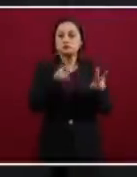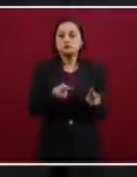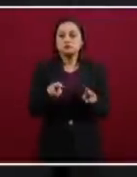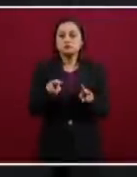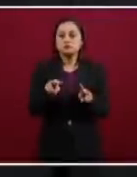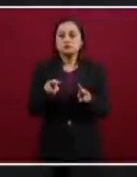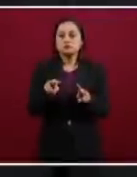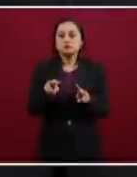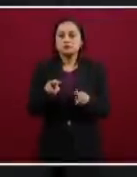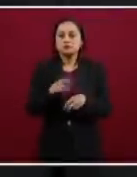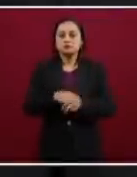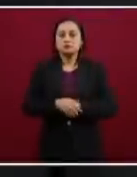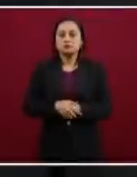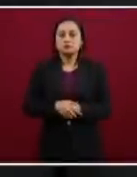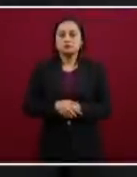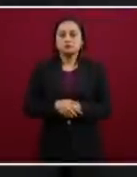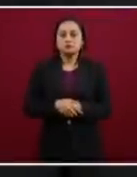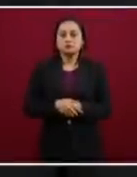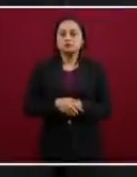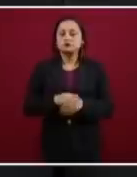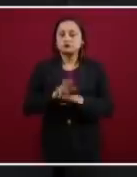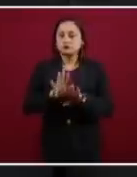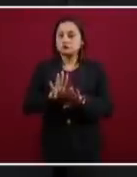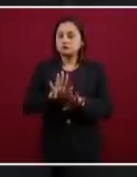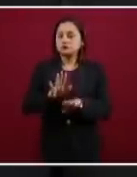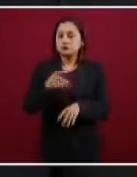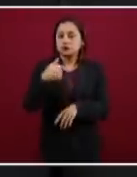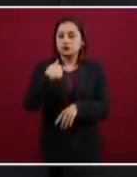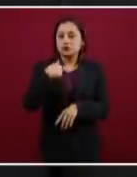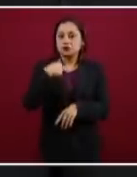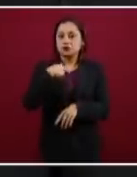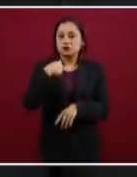este que incluso hasta estoy pidiendo